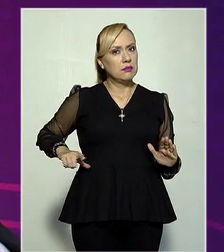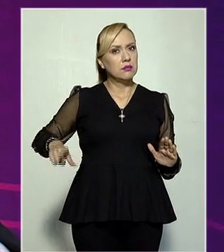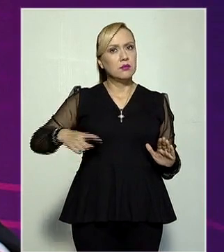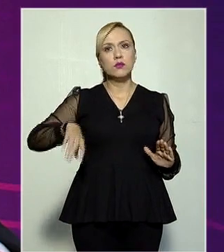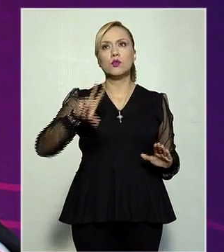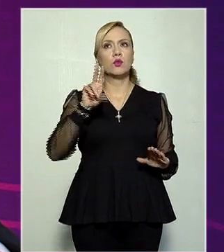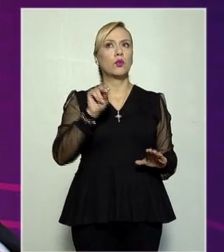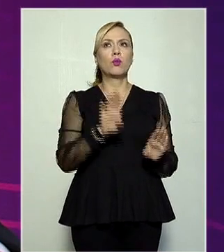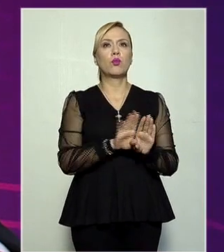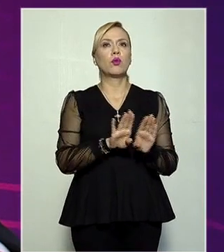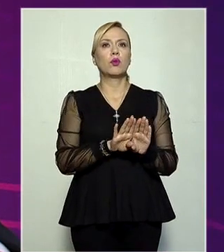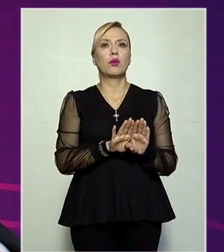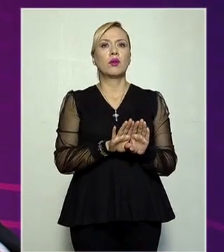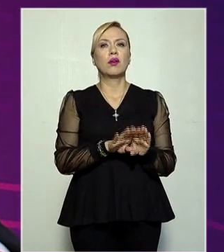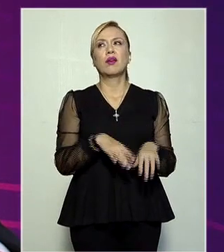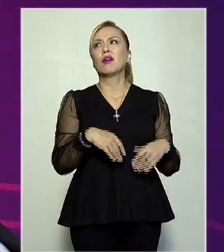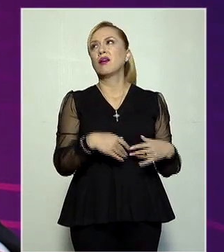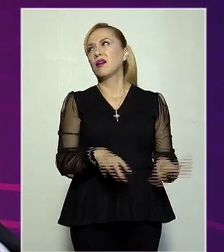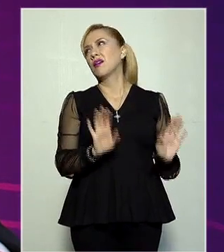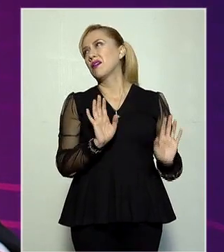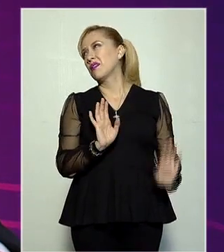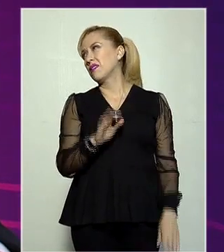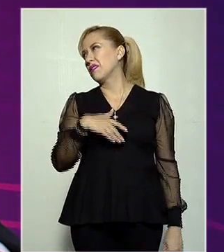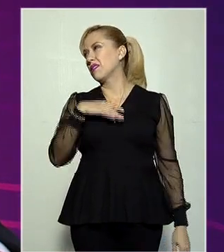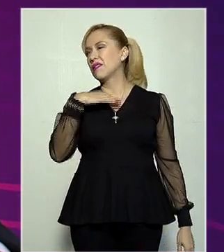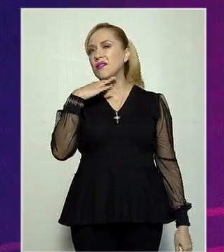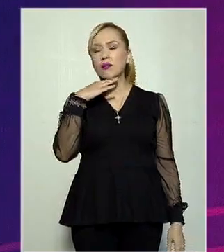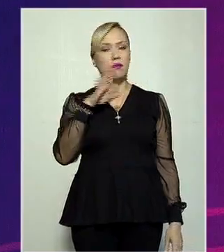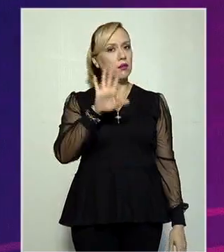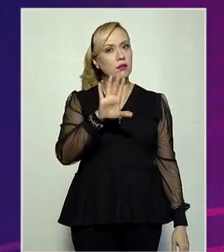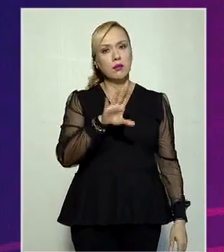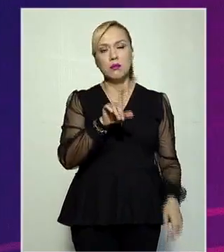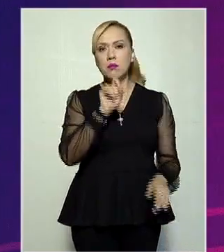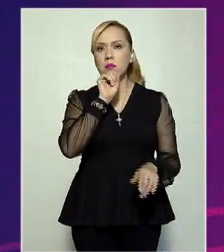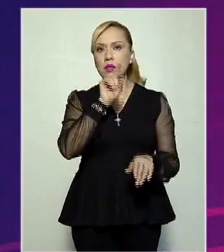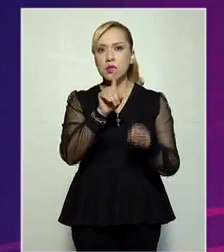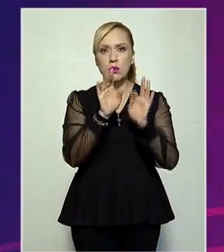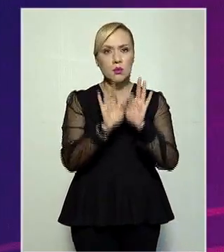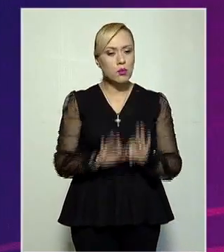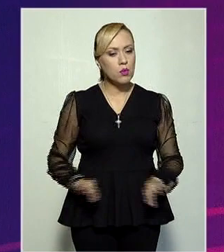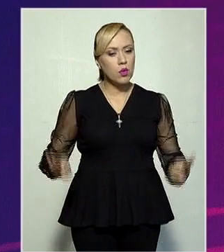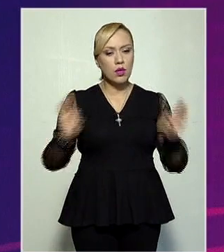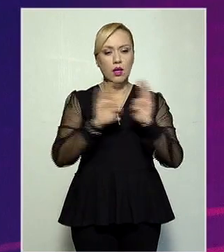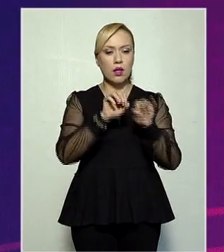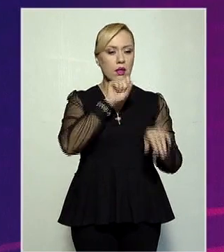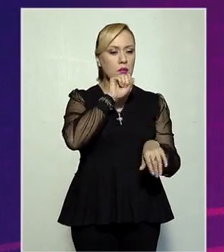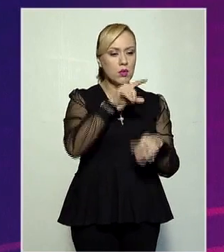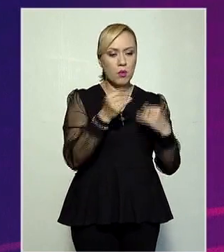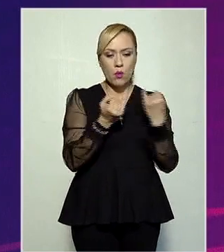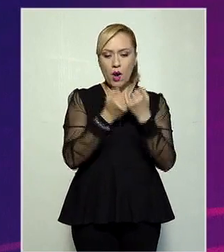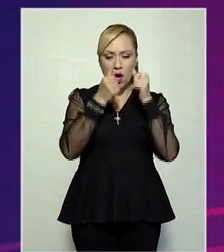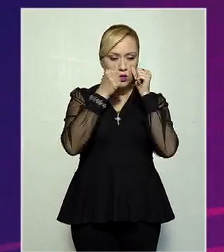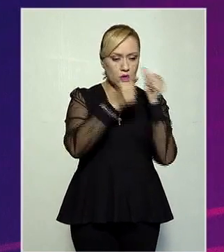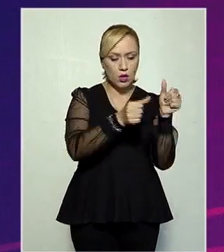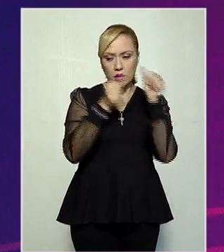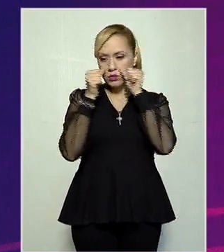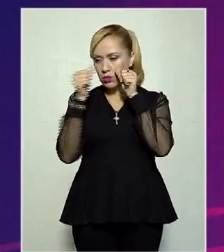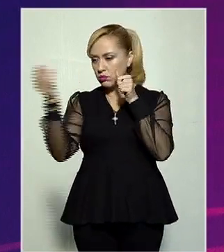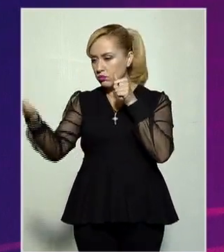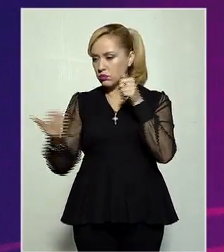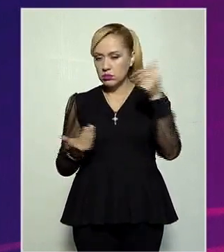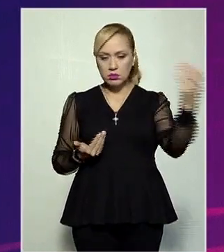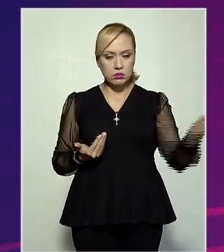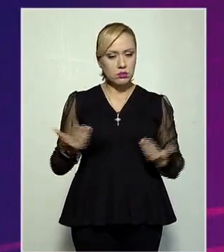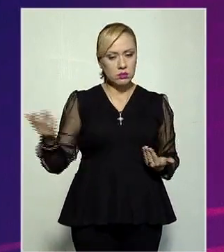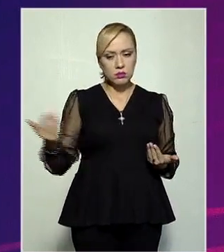cosas aleatorias, es precisamente estandarizar y darle la misma relevancia, la misma atención a todos los casos que vayan llegando, ¿no?